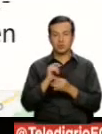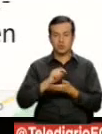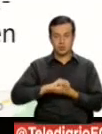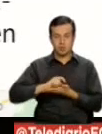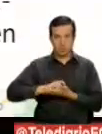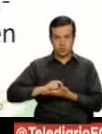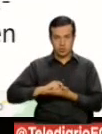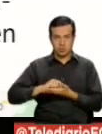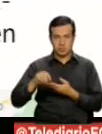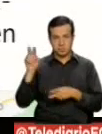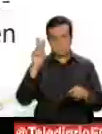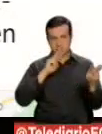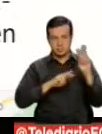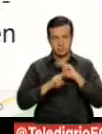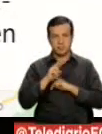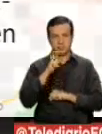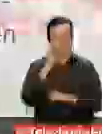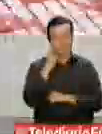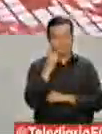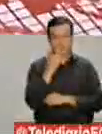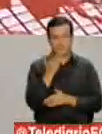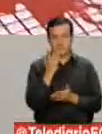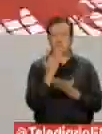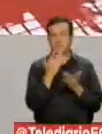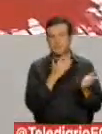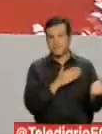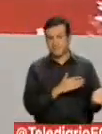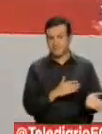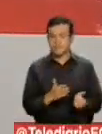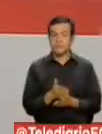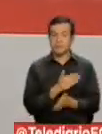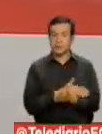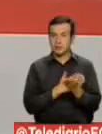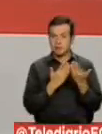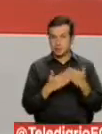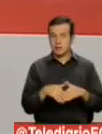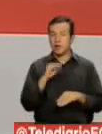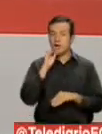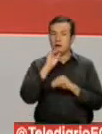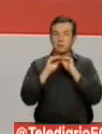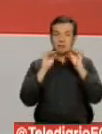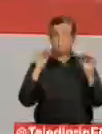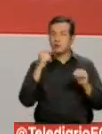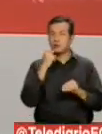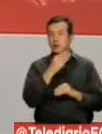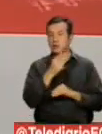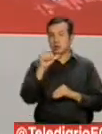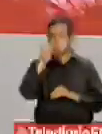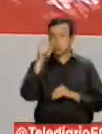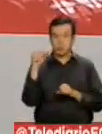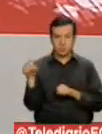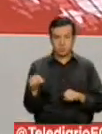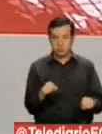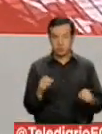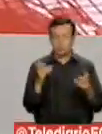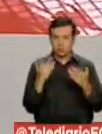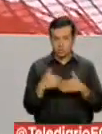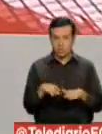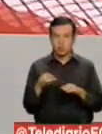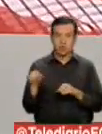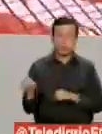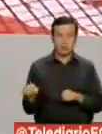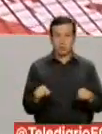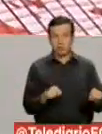es ya lo que ha revisado, porque preliminarmente se había hablado también de otra magnitud. Pero tenemos un